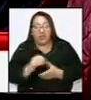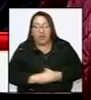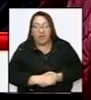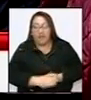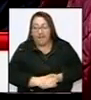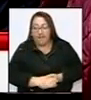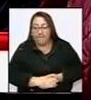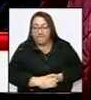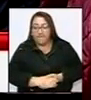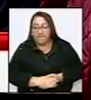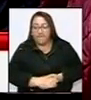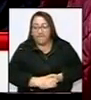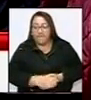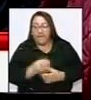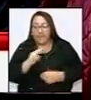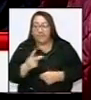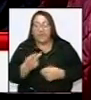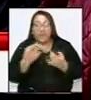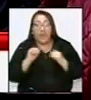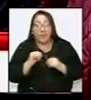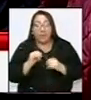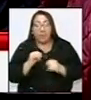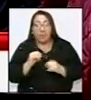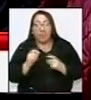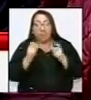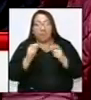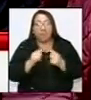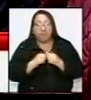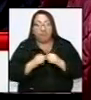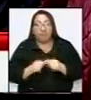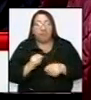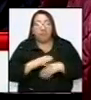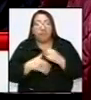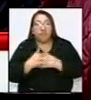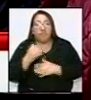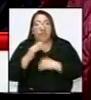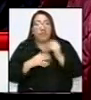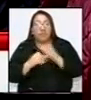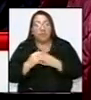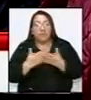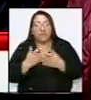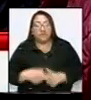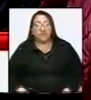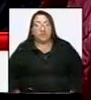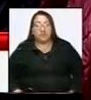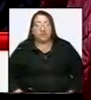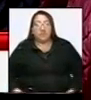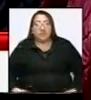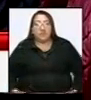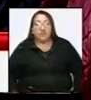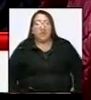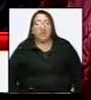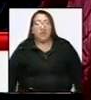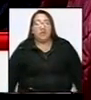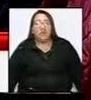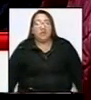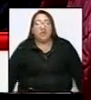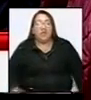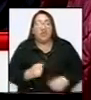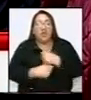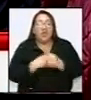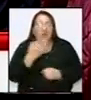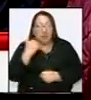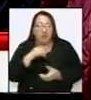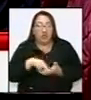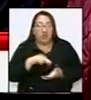República, tales como el segundo informe técnico Vigilamos Contigo la Reconstrucción, emitido precisamente a fines del año pasado, en